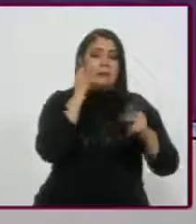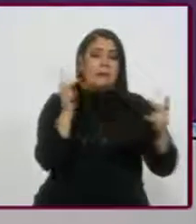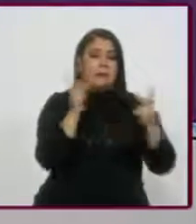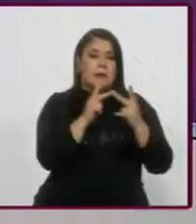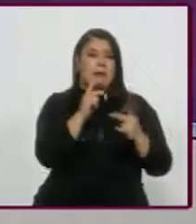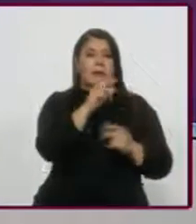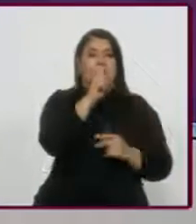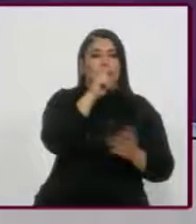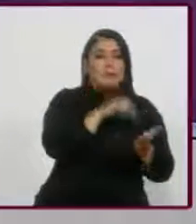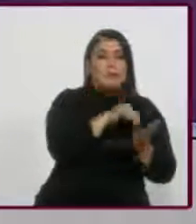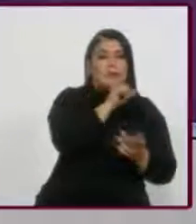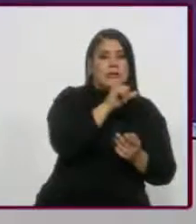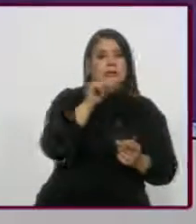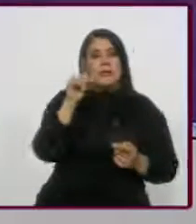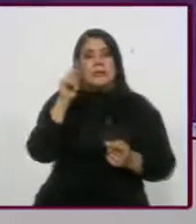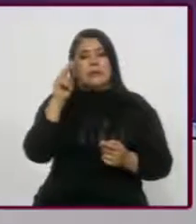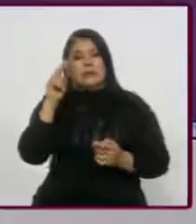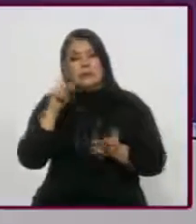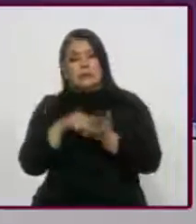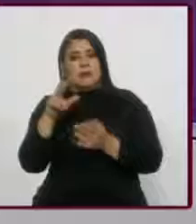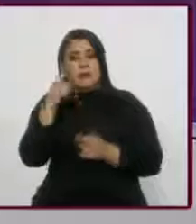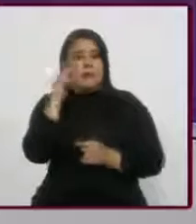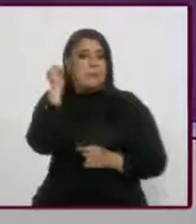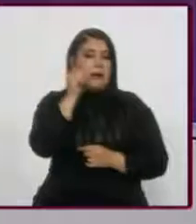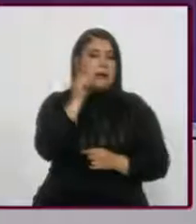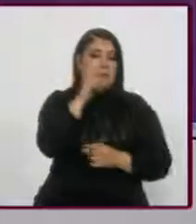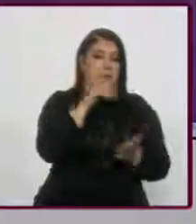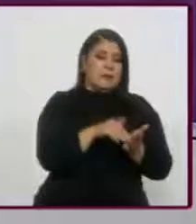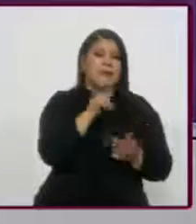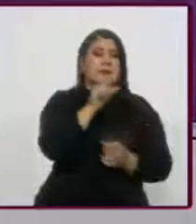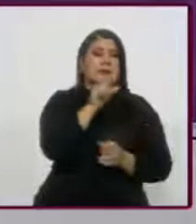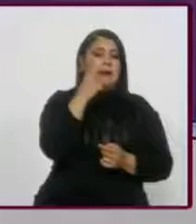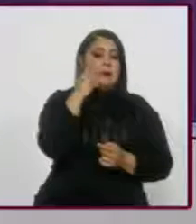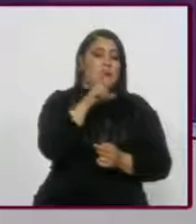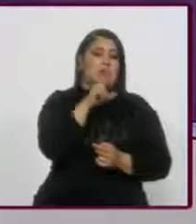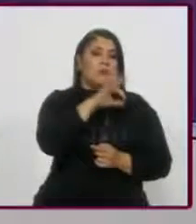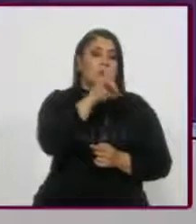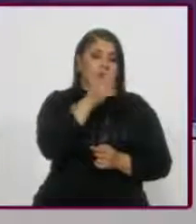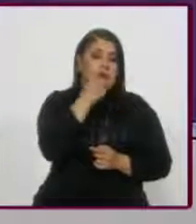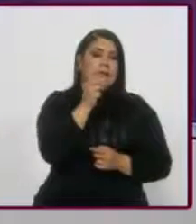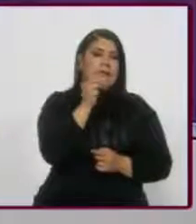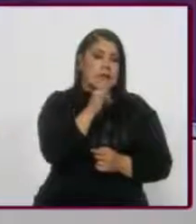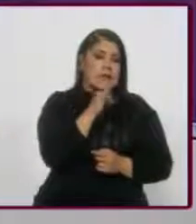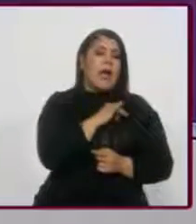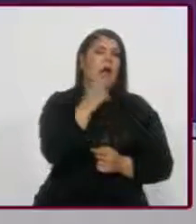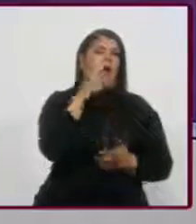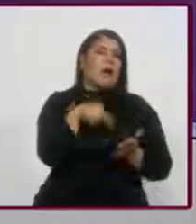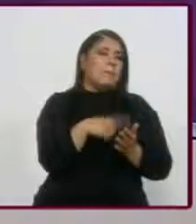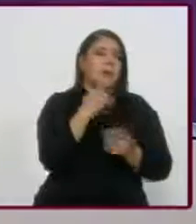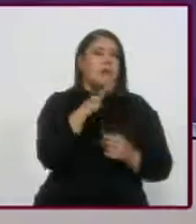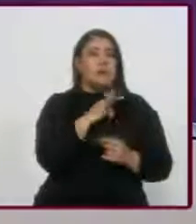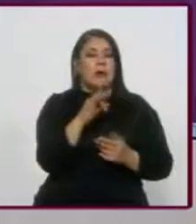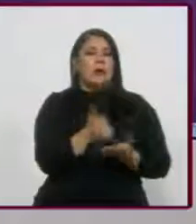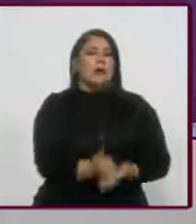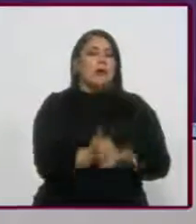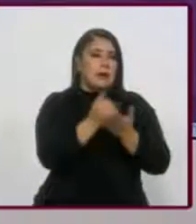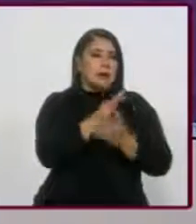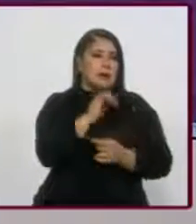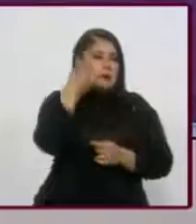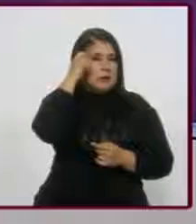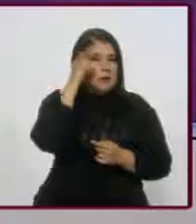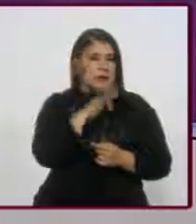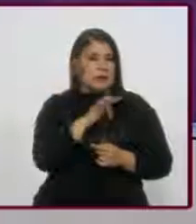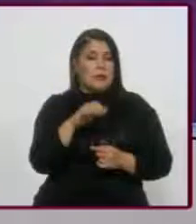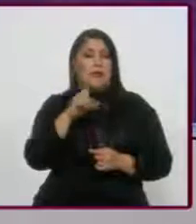similares en ambos años. En abril del 16, 18% dijo que sí, que alguna vez había contado con ayuda o trabajo